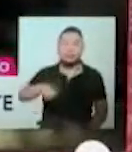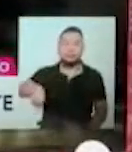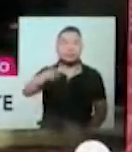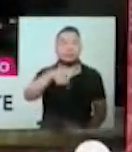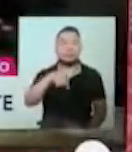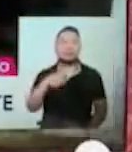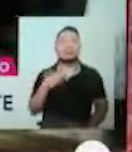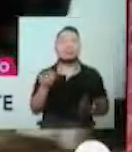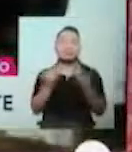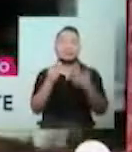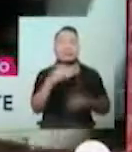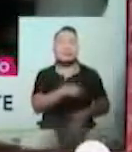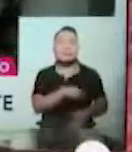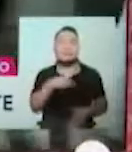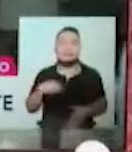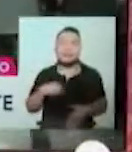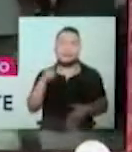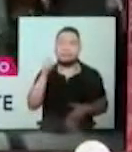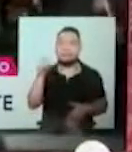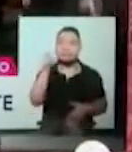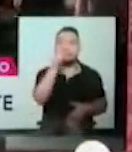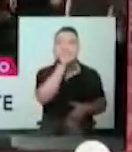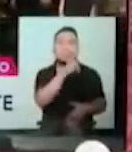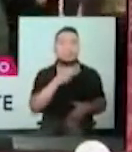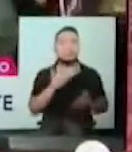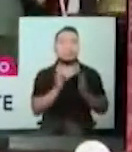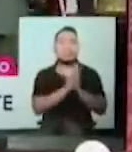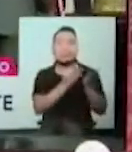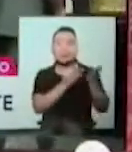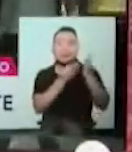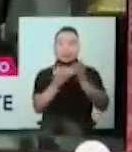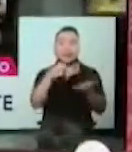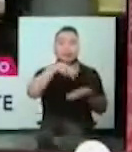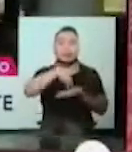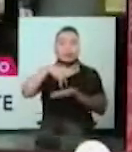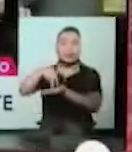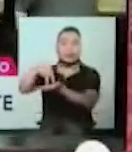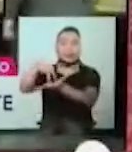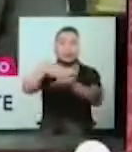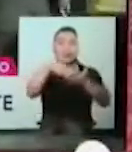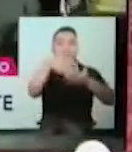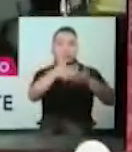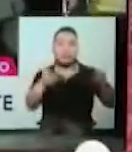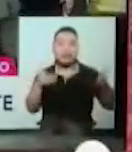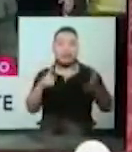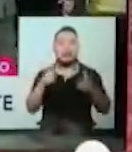como el de salud y otros. Y, en fin,